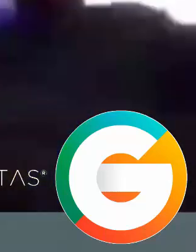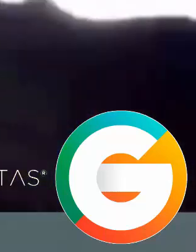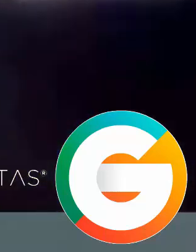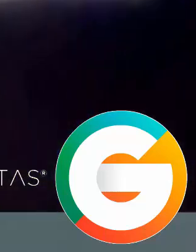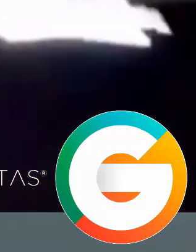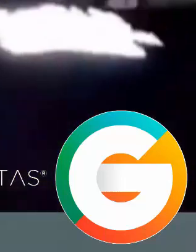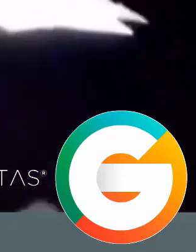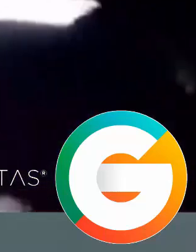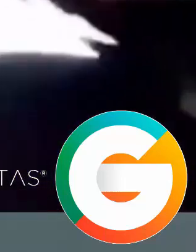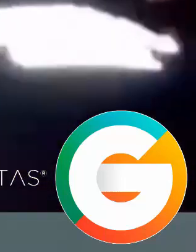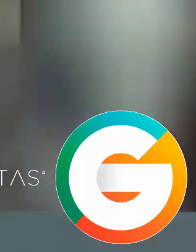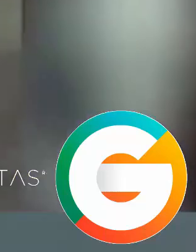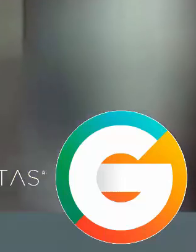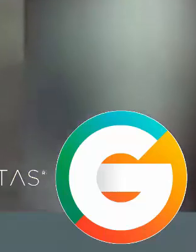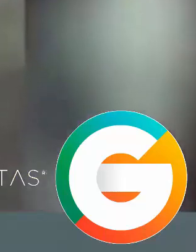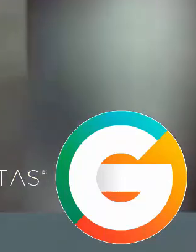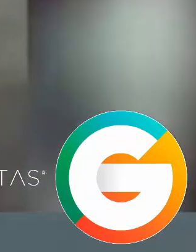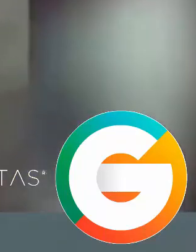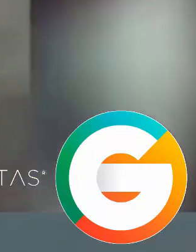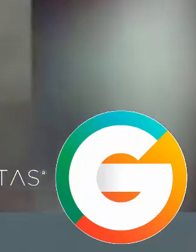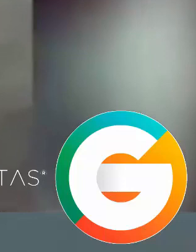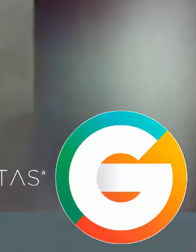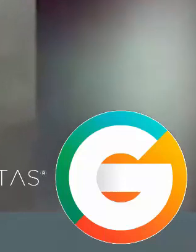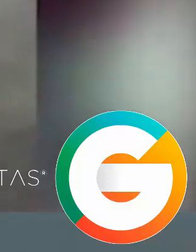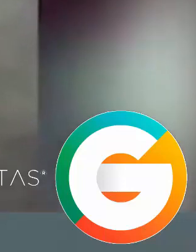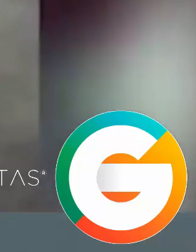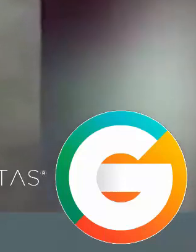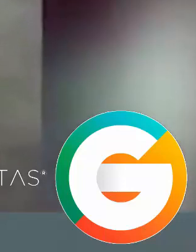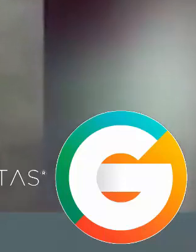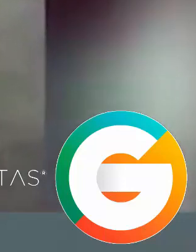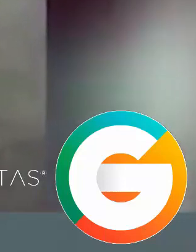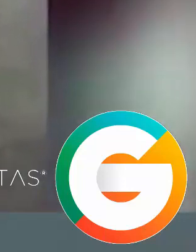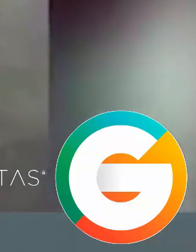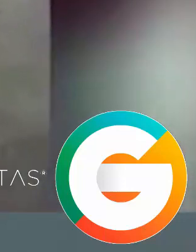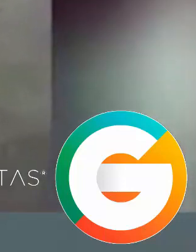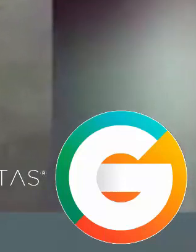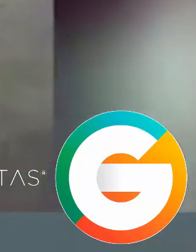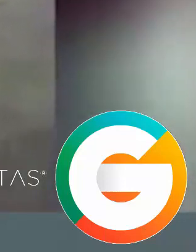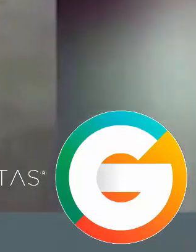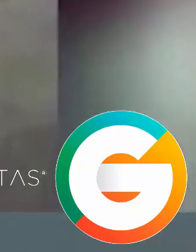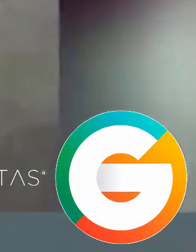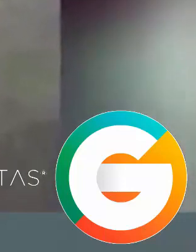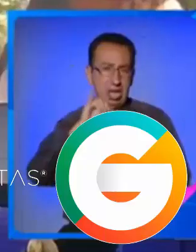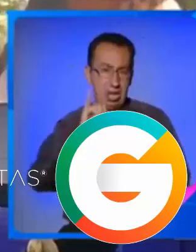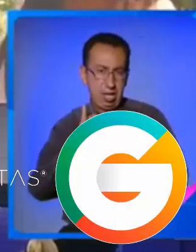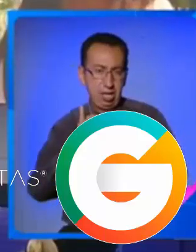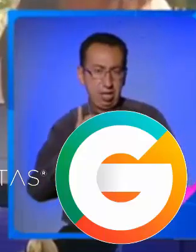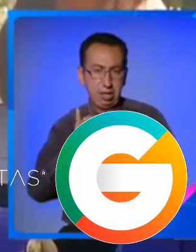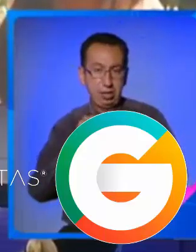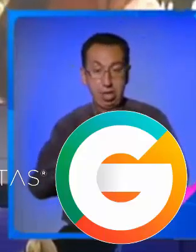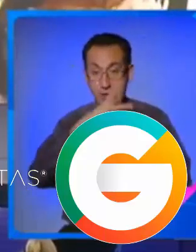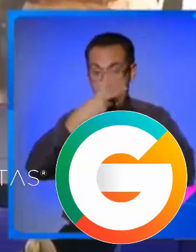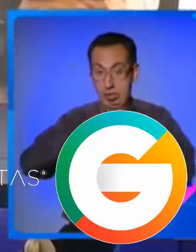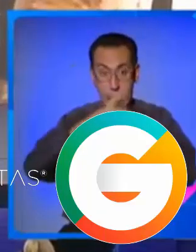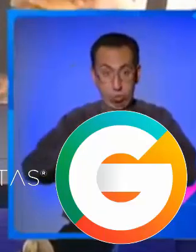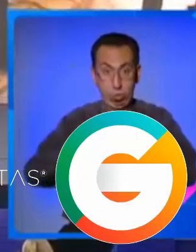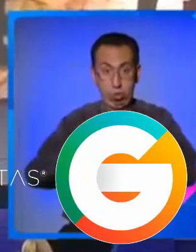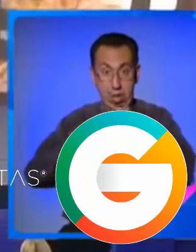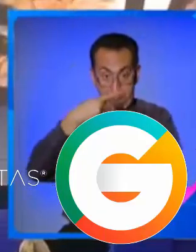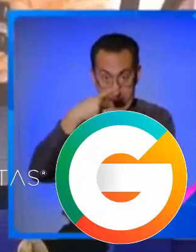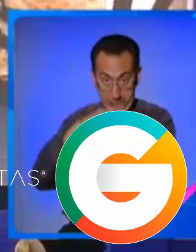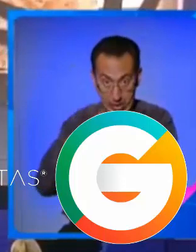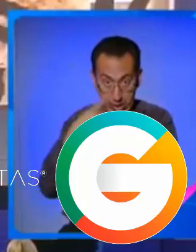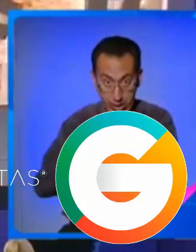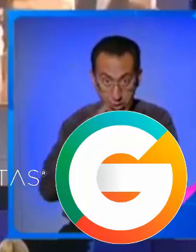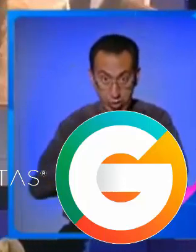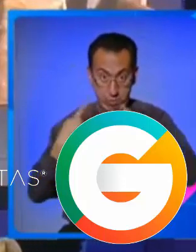del equipo del grupo táctico de la Fiscalía del Estado, mejor conocido como GERI. Segundo, nunca se puso en riesgo